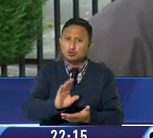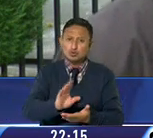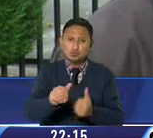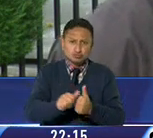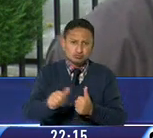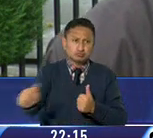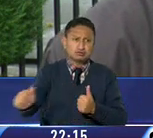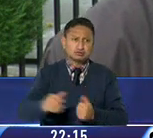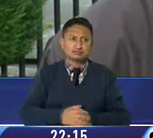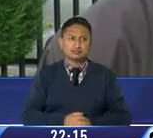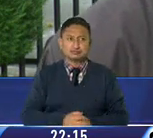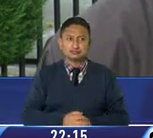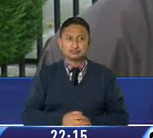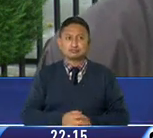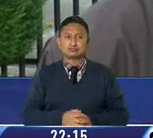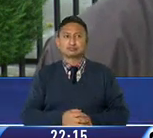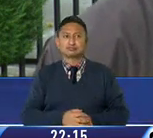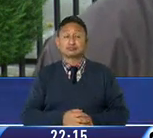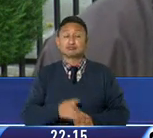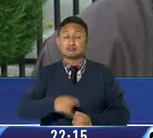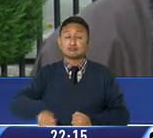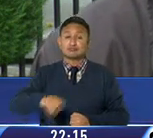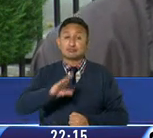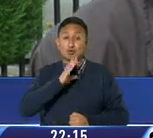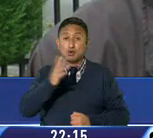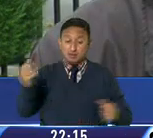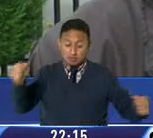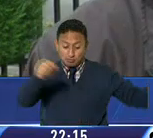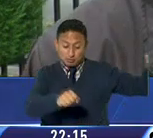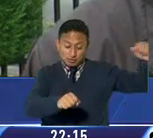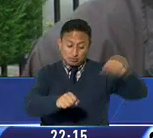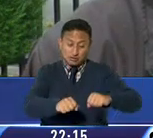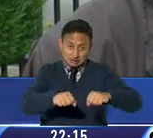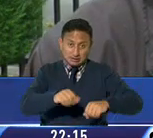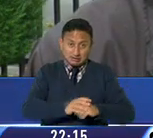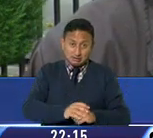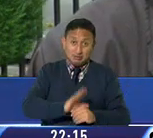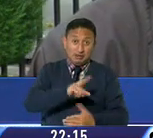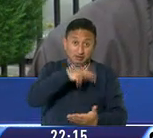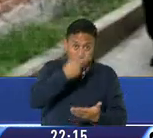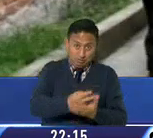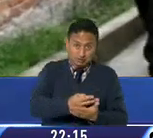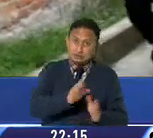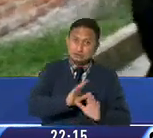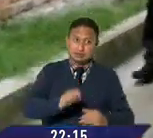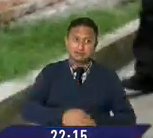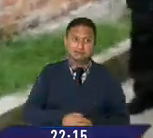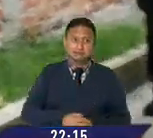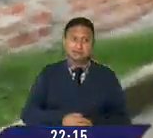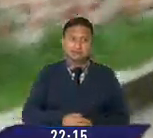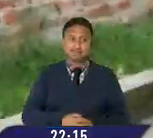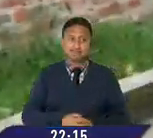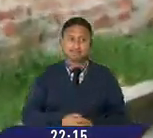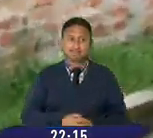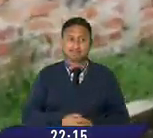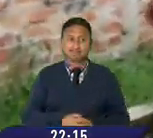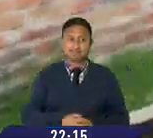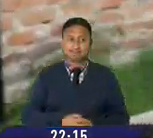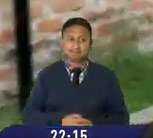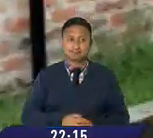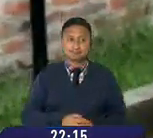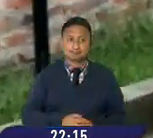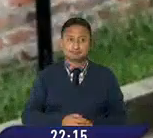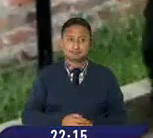agua, cisternas, de igual manera tener cerradas con el fin de evitar de que existan este tipo de accidentes. Con imágenes de José Cedeño desde